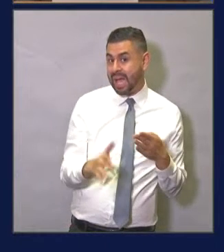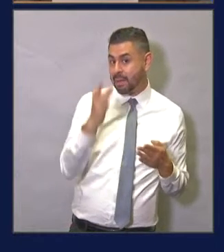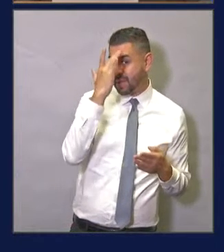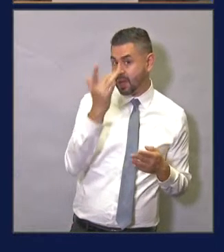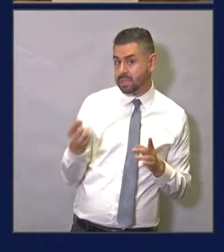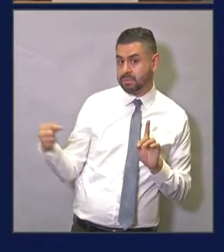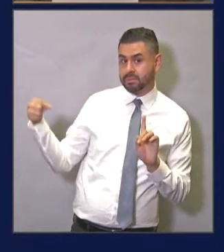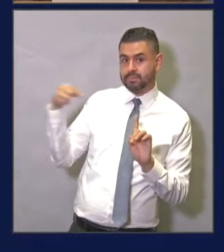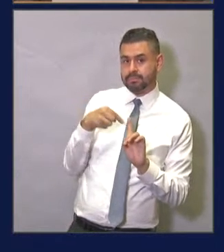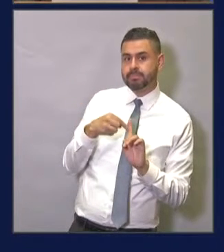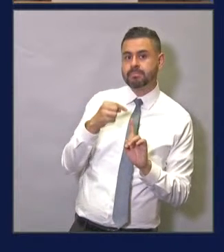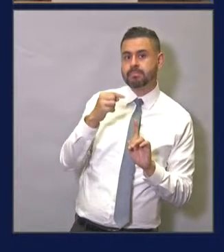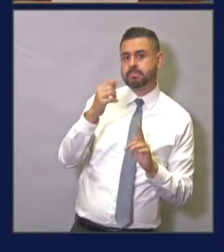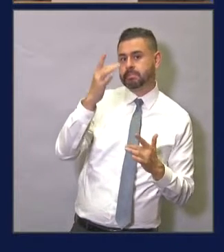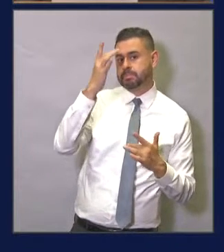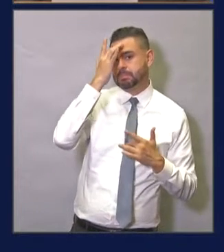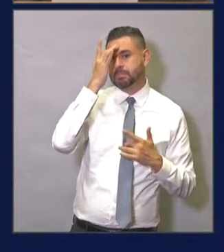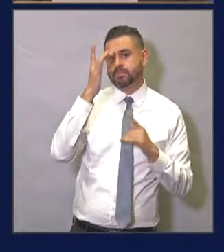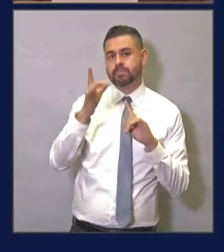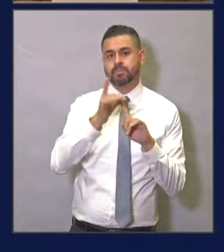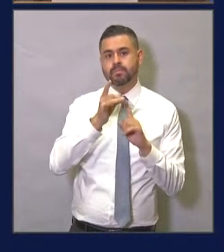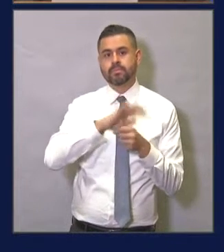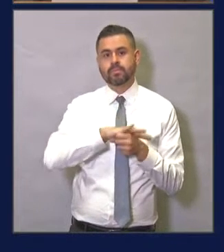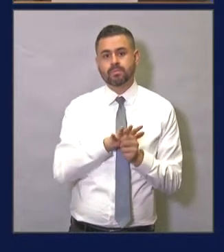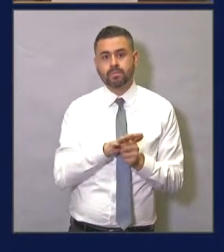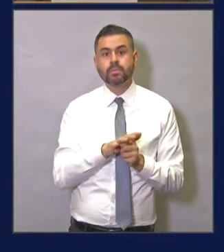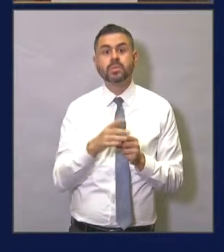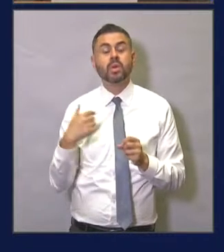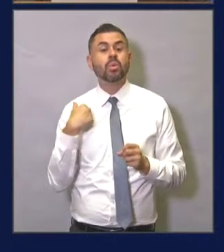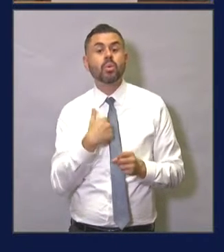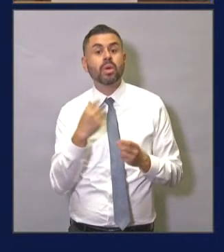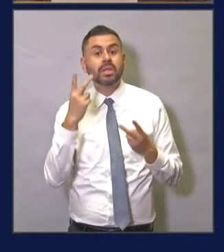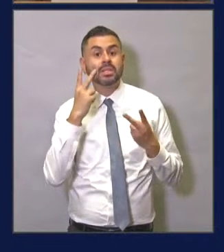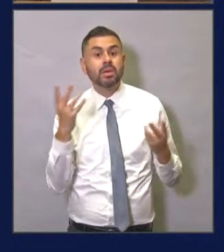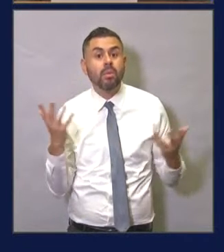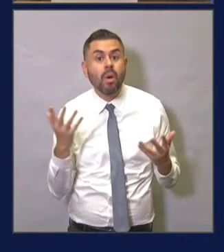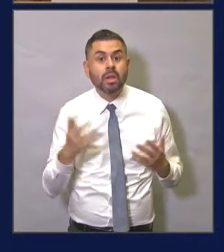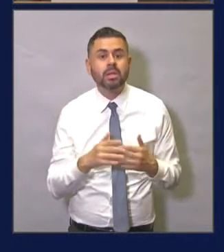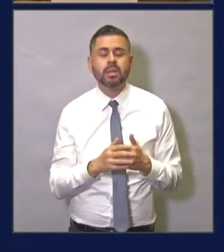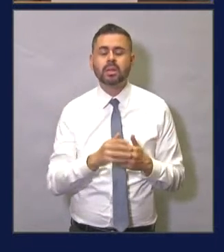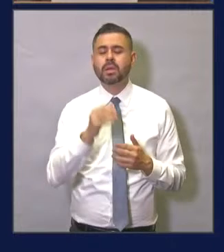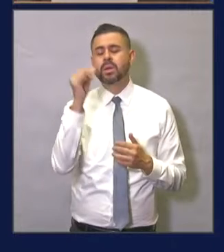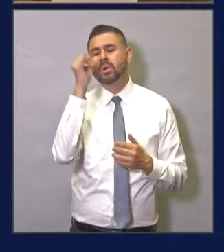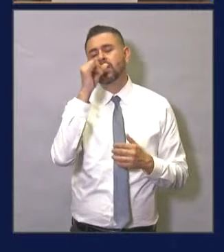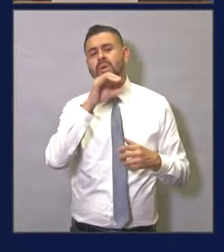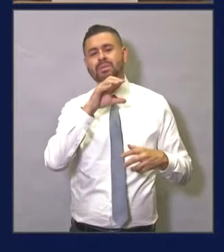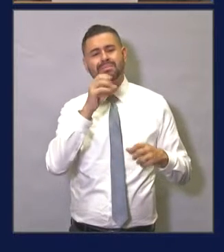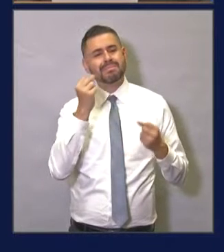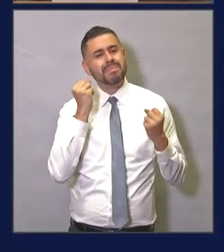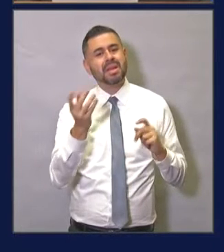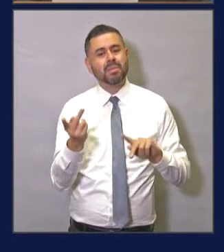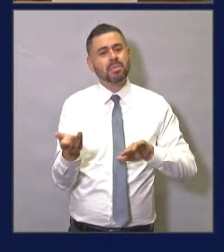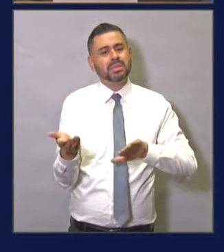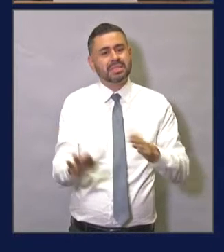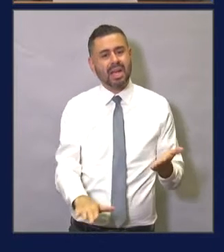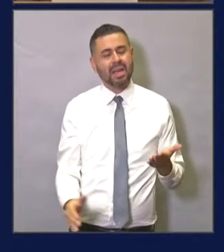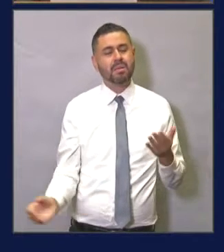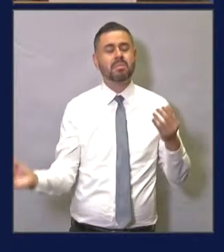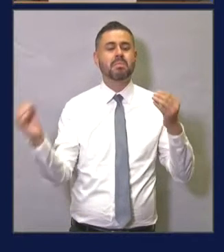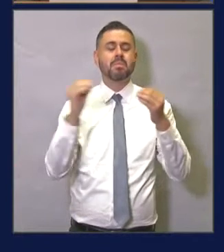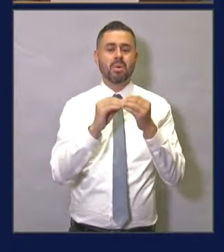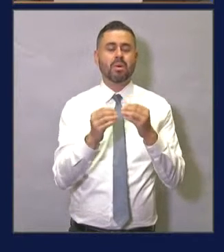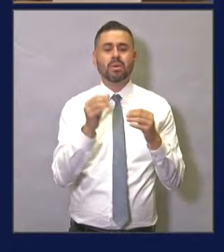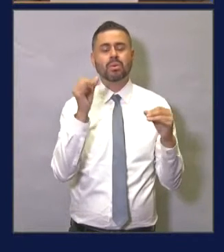aquí observamos que actualmente estamos experimentando un aumento devastador de fallecimientos. Desde el 9